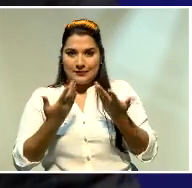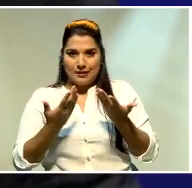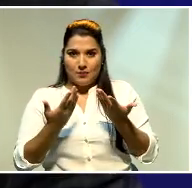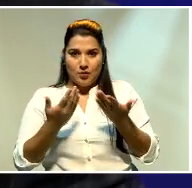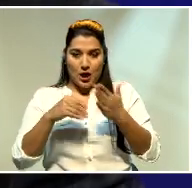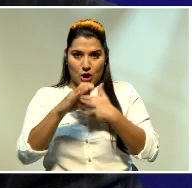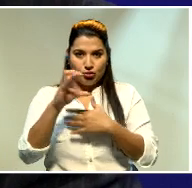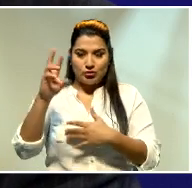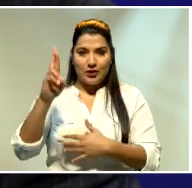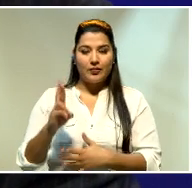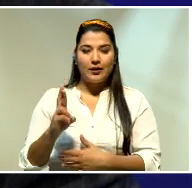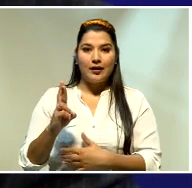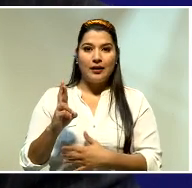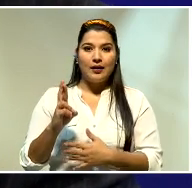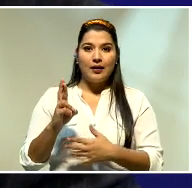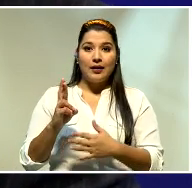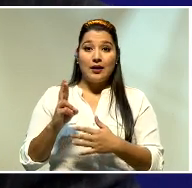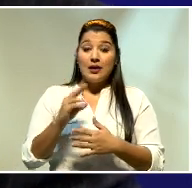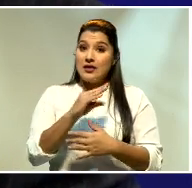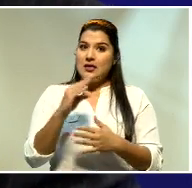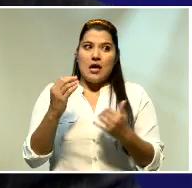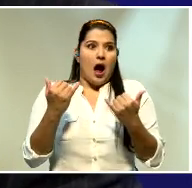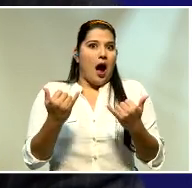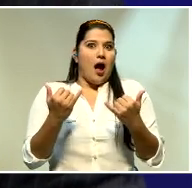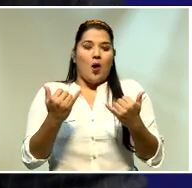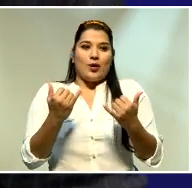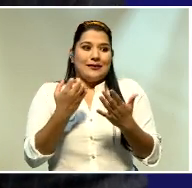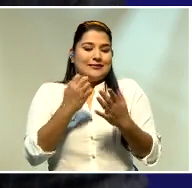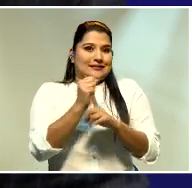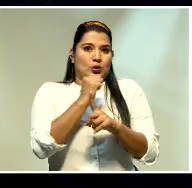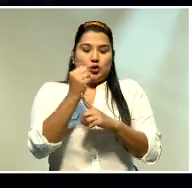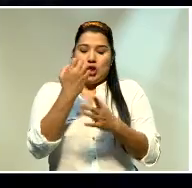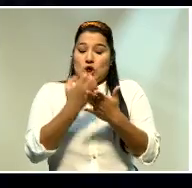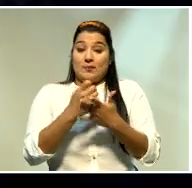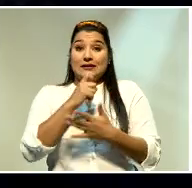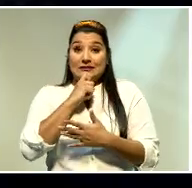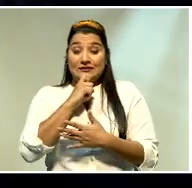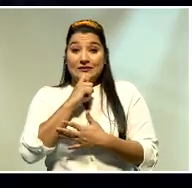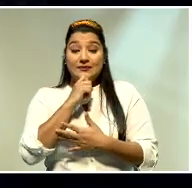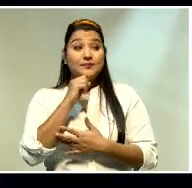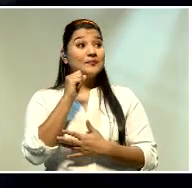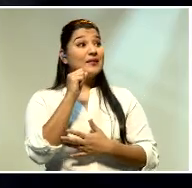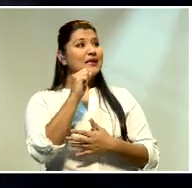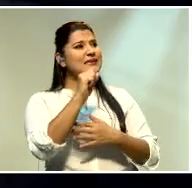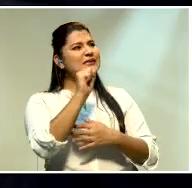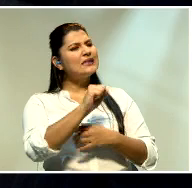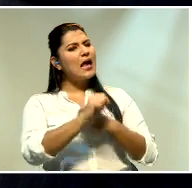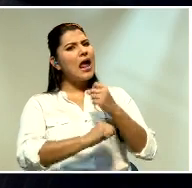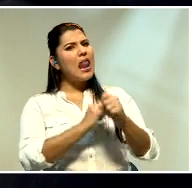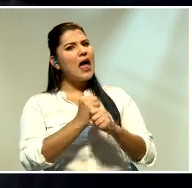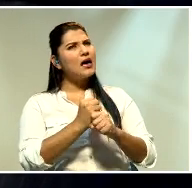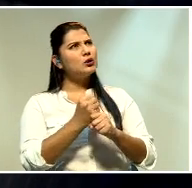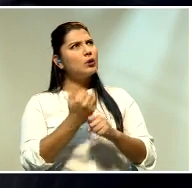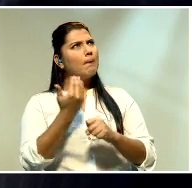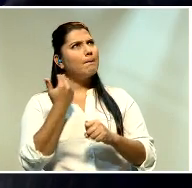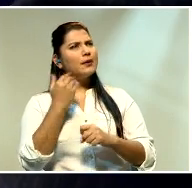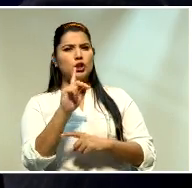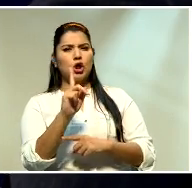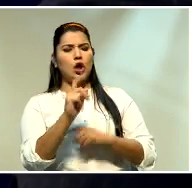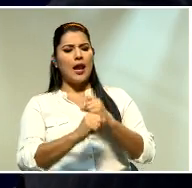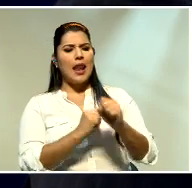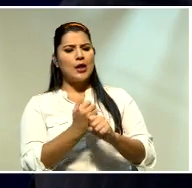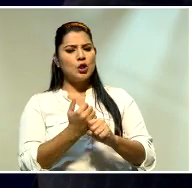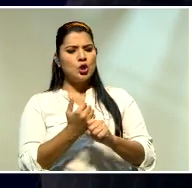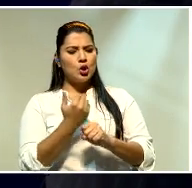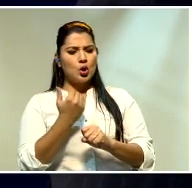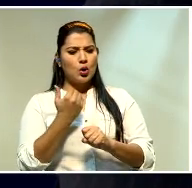literalmente a estar el rancho en llamas. Había el año pasado no,